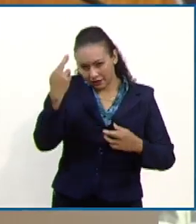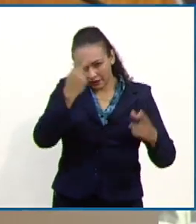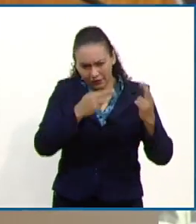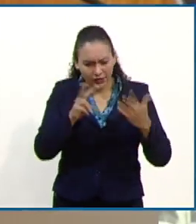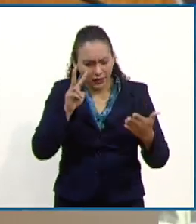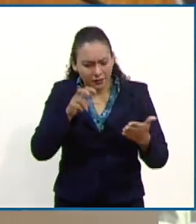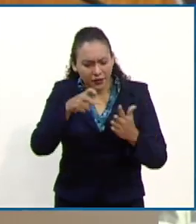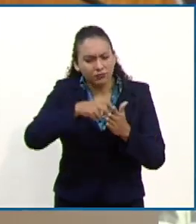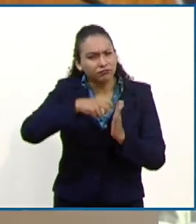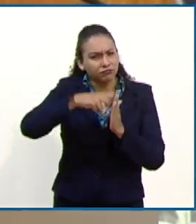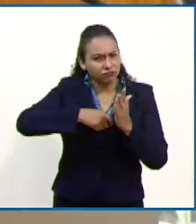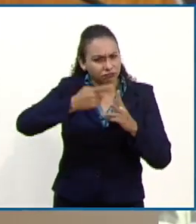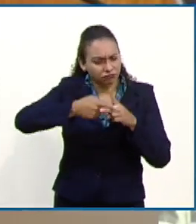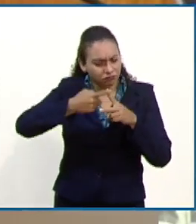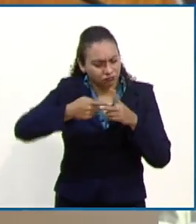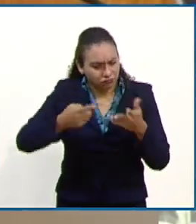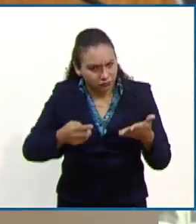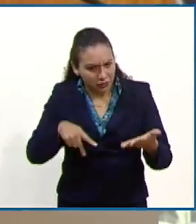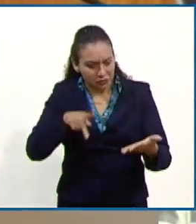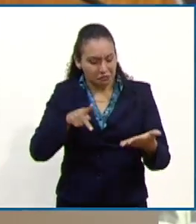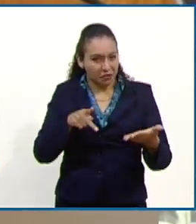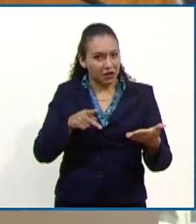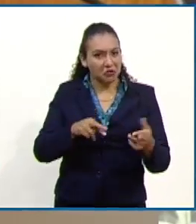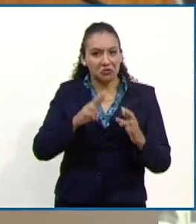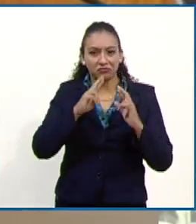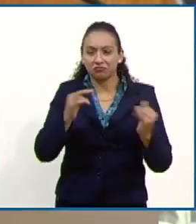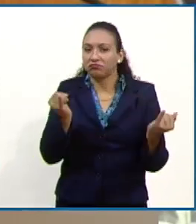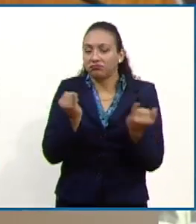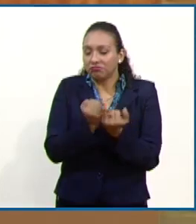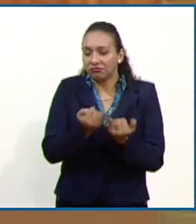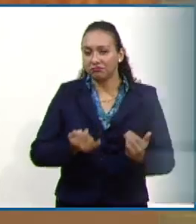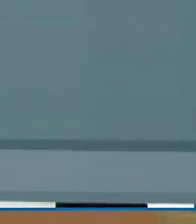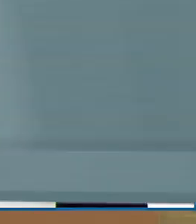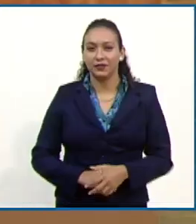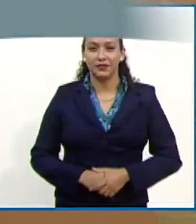el cómputo de la elección, lo que no cambió el resultado.